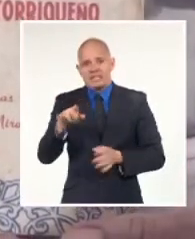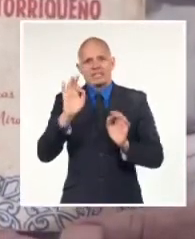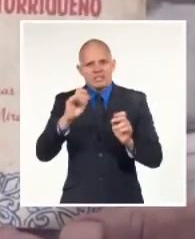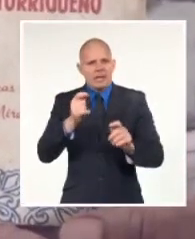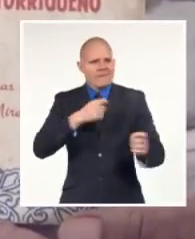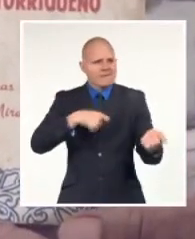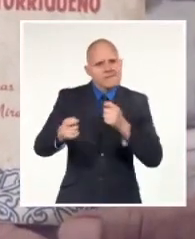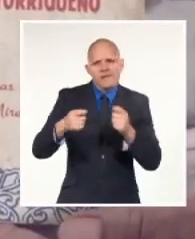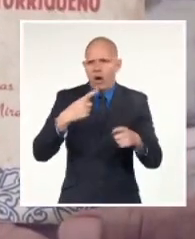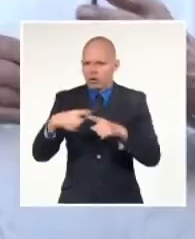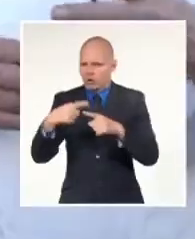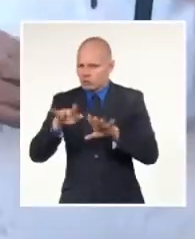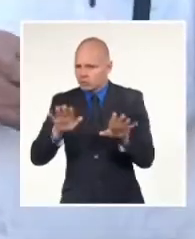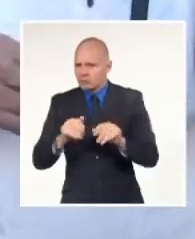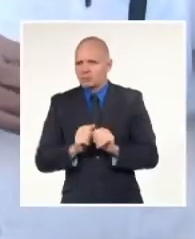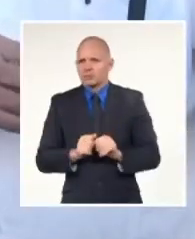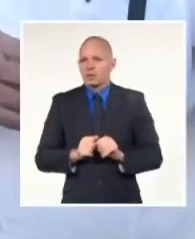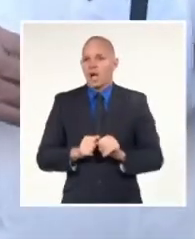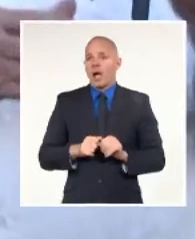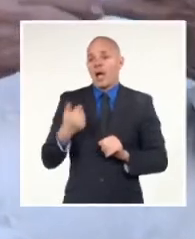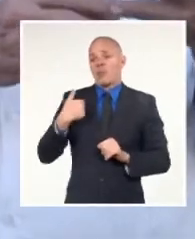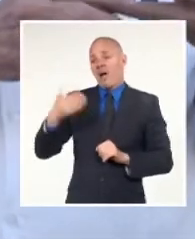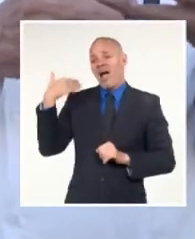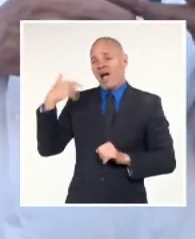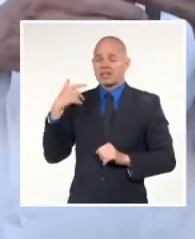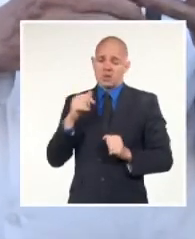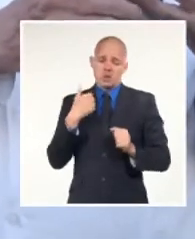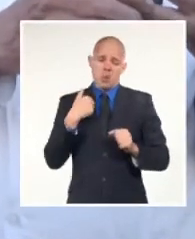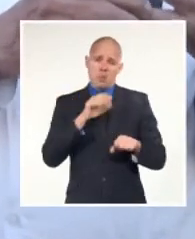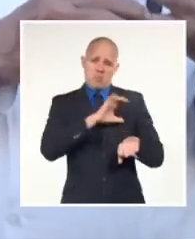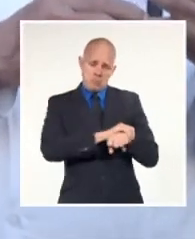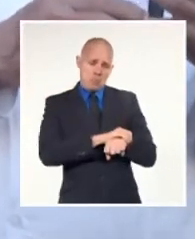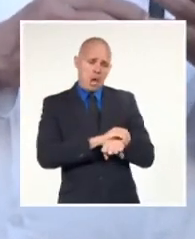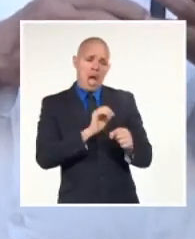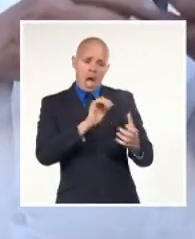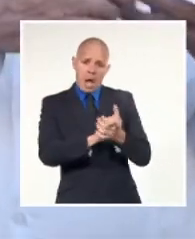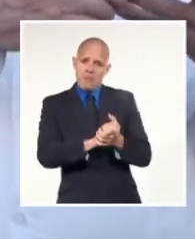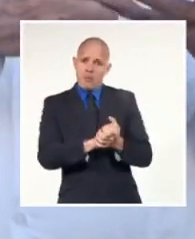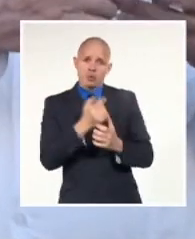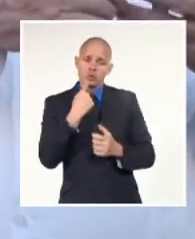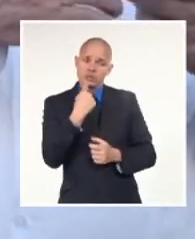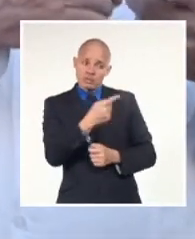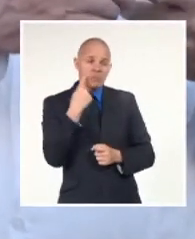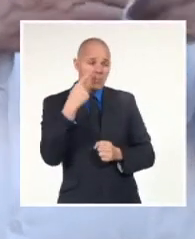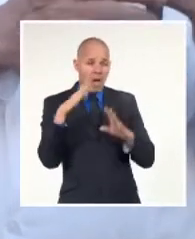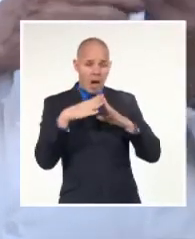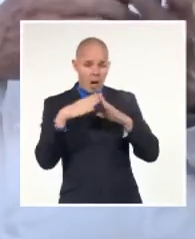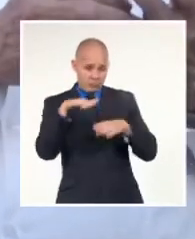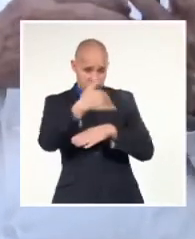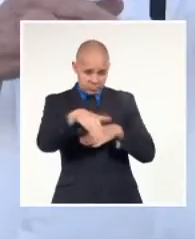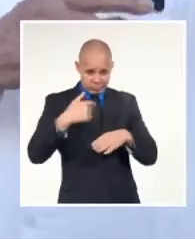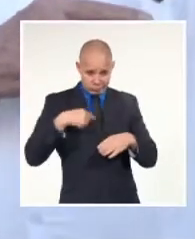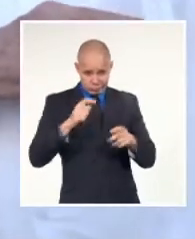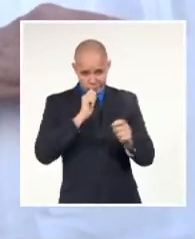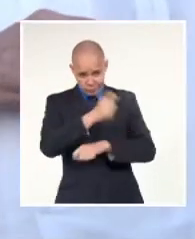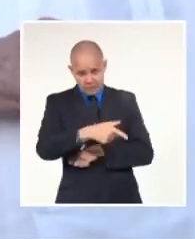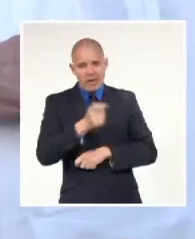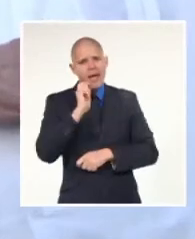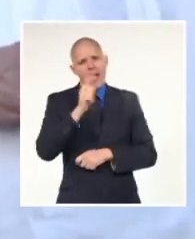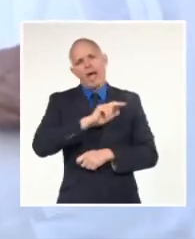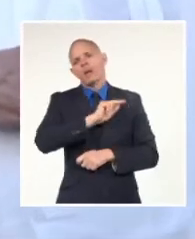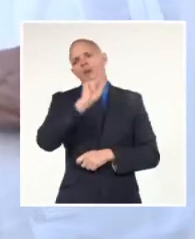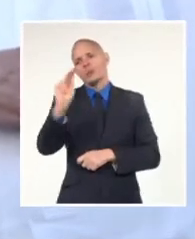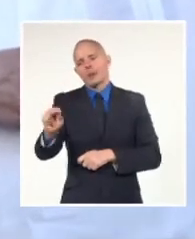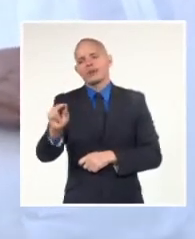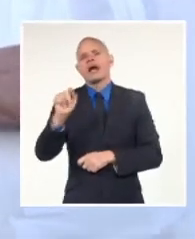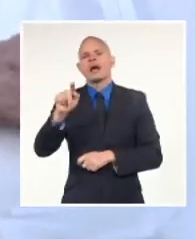A cada preso amigo mío, cuando salían, yo le daba la dirección de mi padre, con 1 o 2 poemas o 3, y ellos se lo